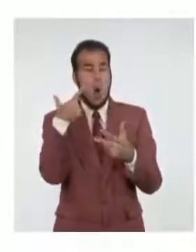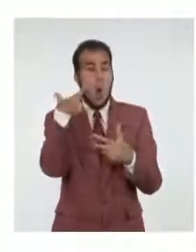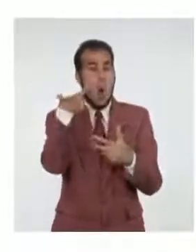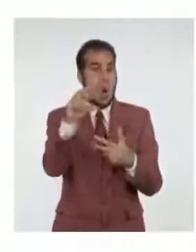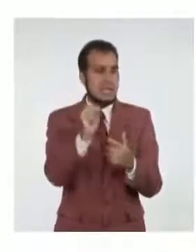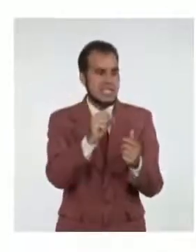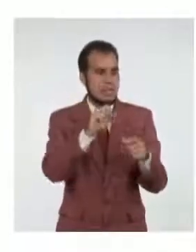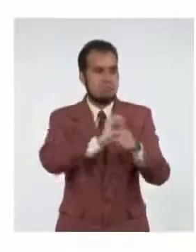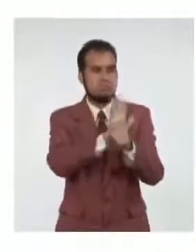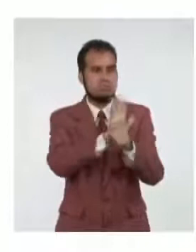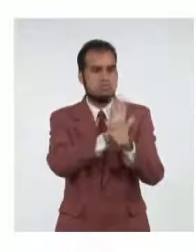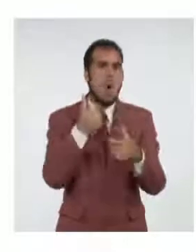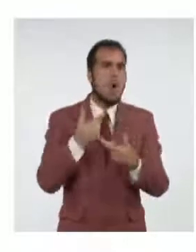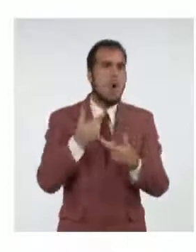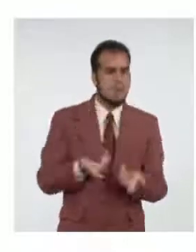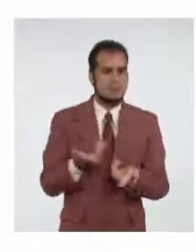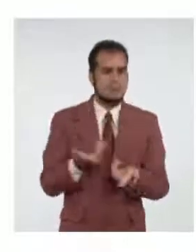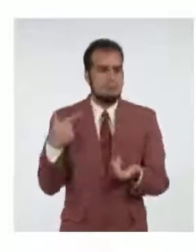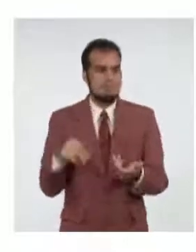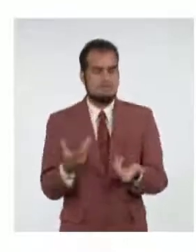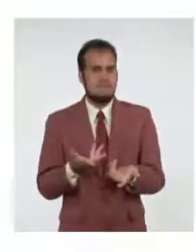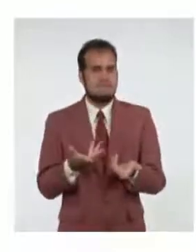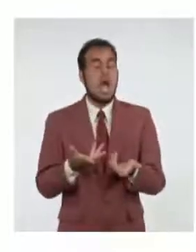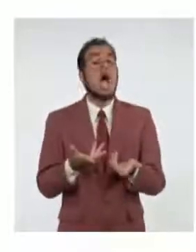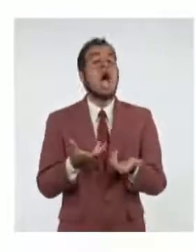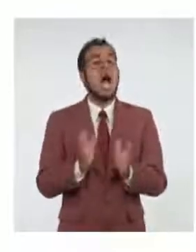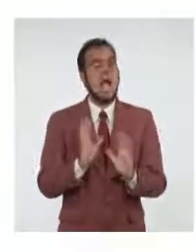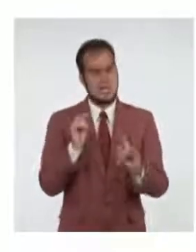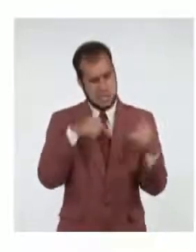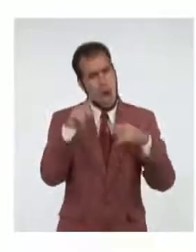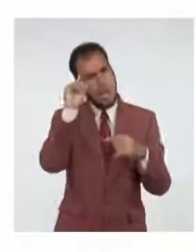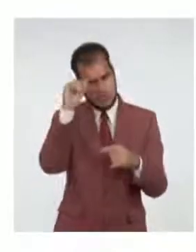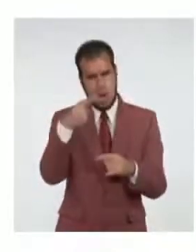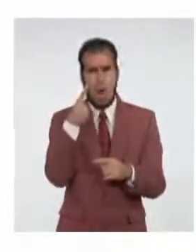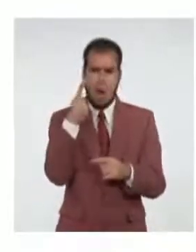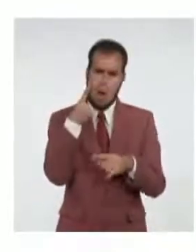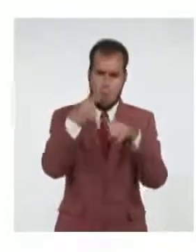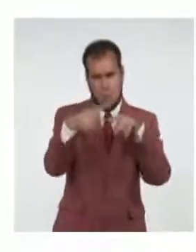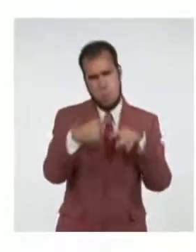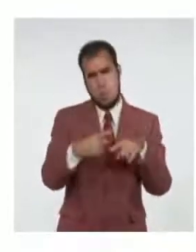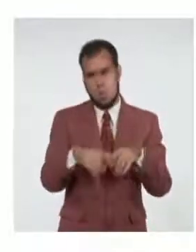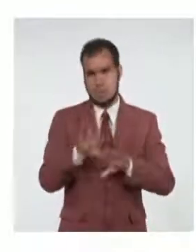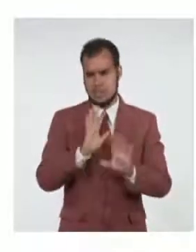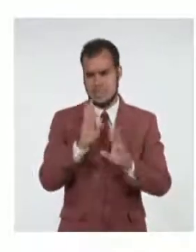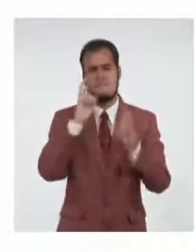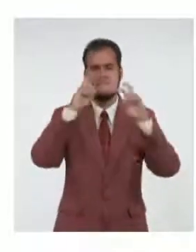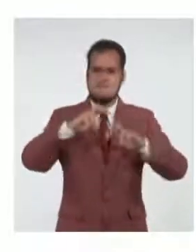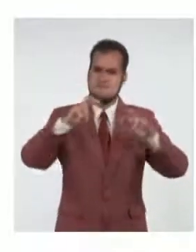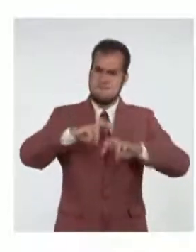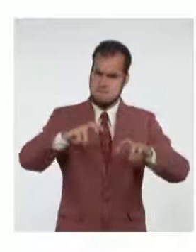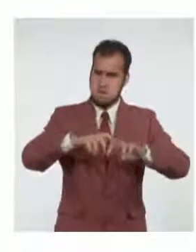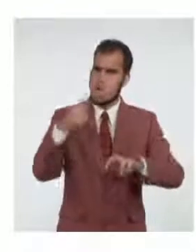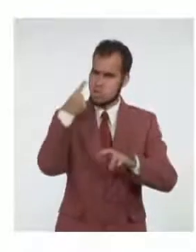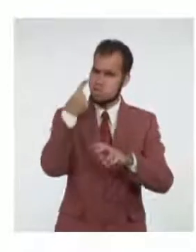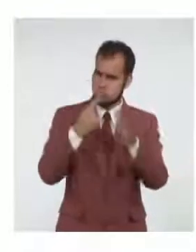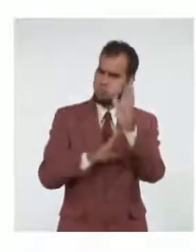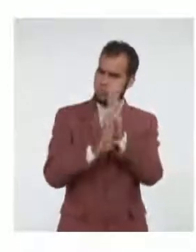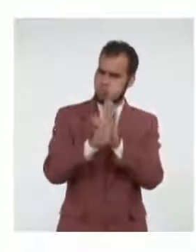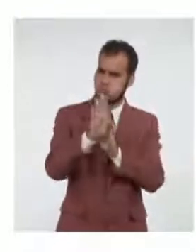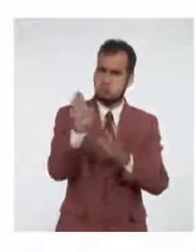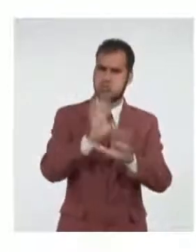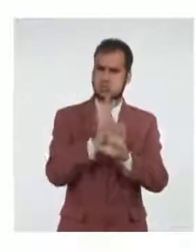acumulado. Hay un grupo de investigaciones ya avanzadas que han dado un grupo